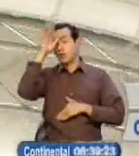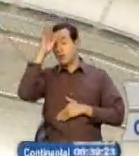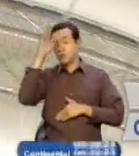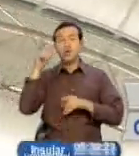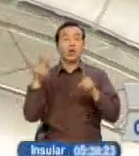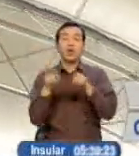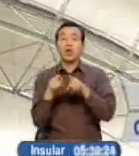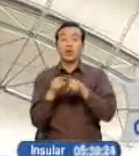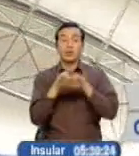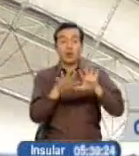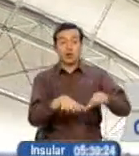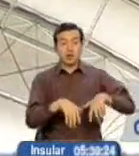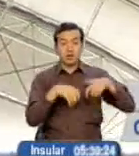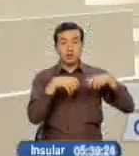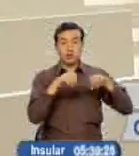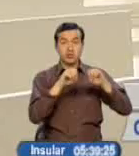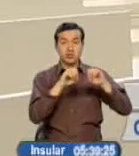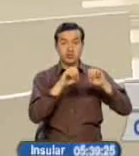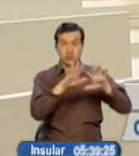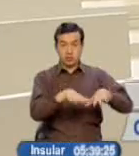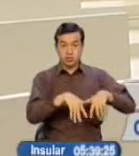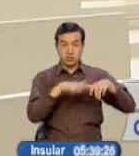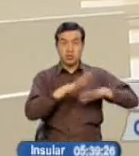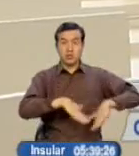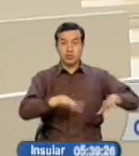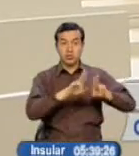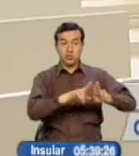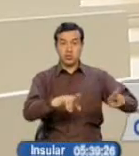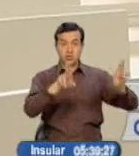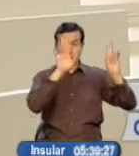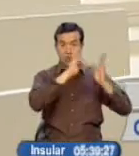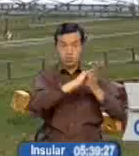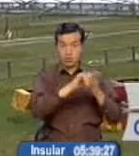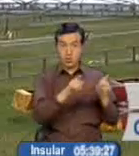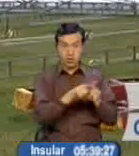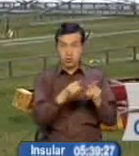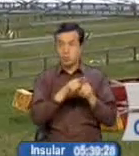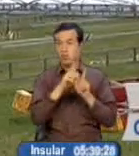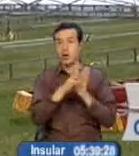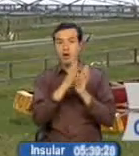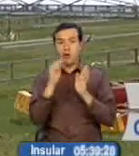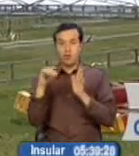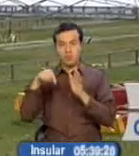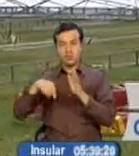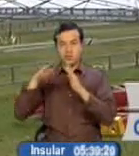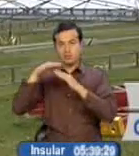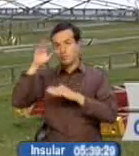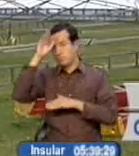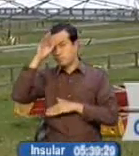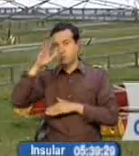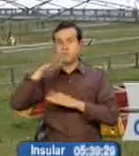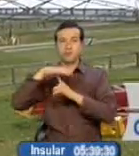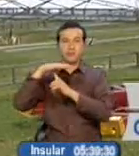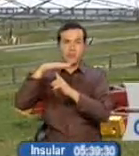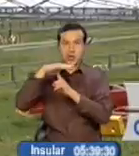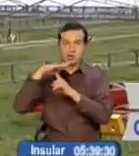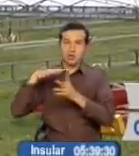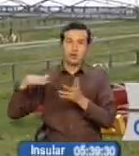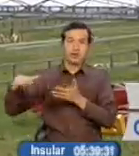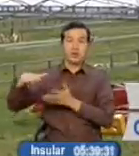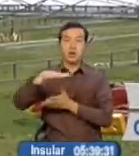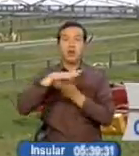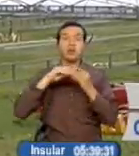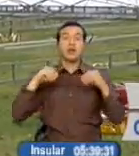un parecido al plenario de la Organización de las Naciones Unidas, sede Nueva York. La Casa de la Cultura, los parques de El Ejido y Arbolito